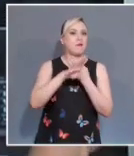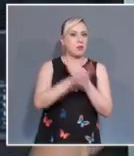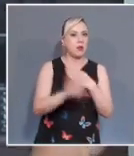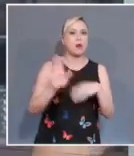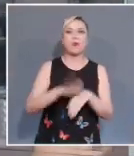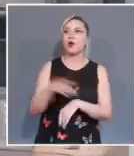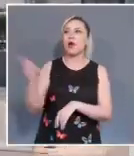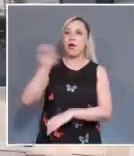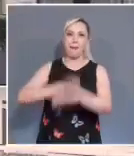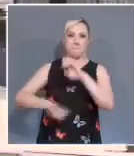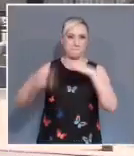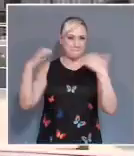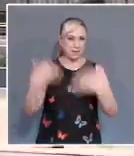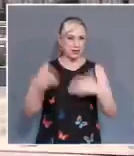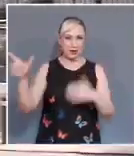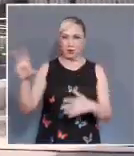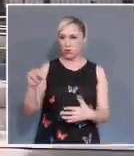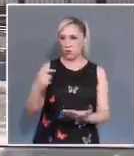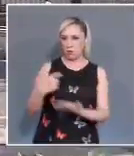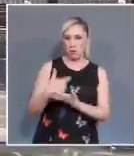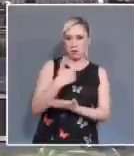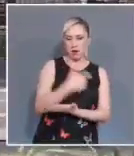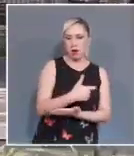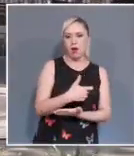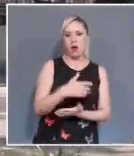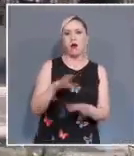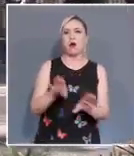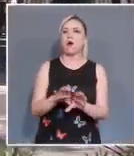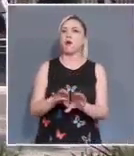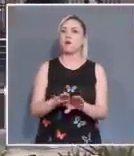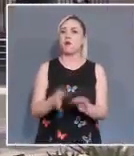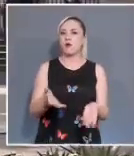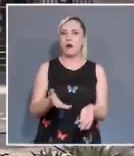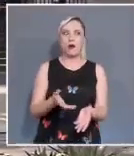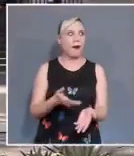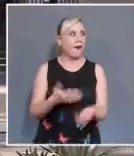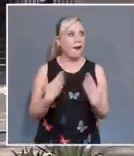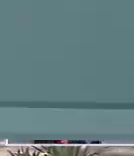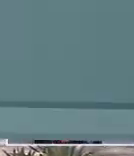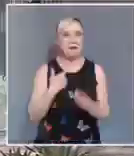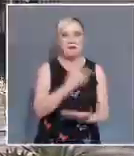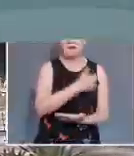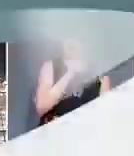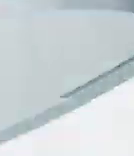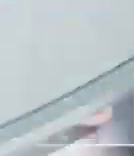tributo se beneficien indebidamente de esta medida.